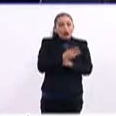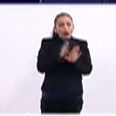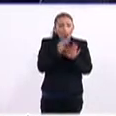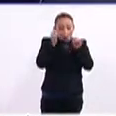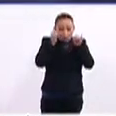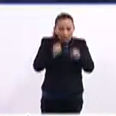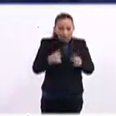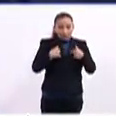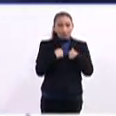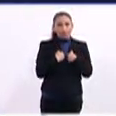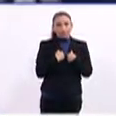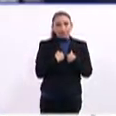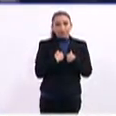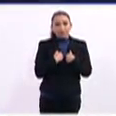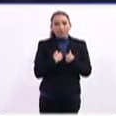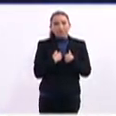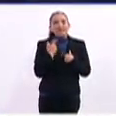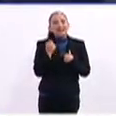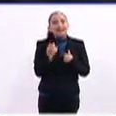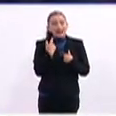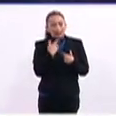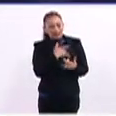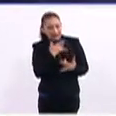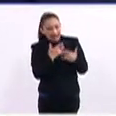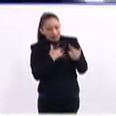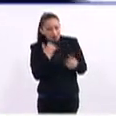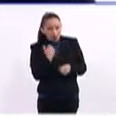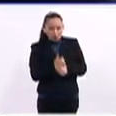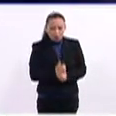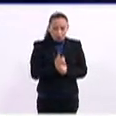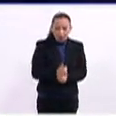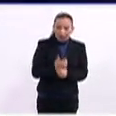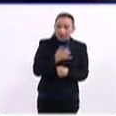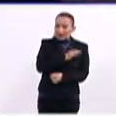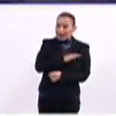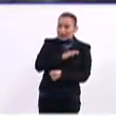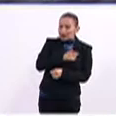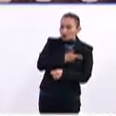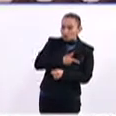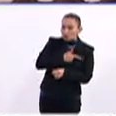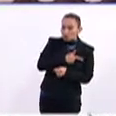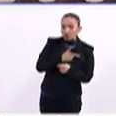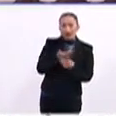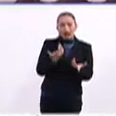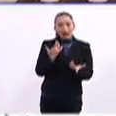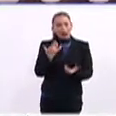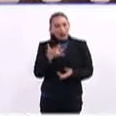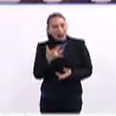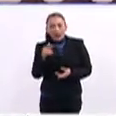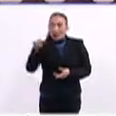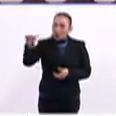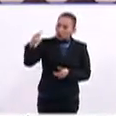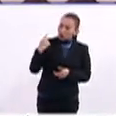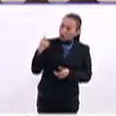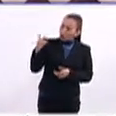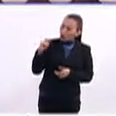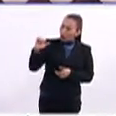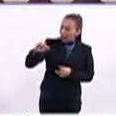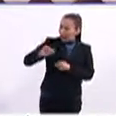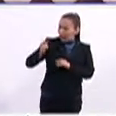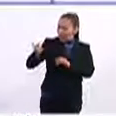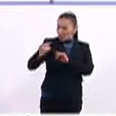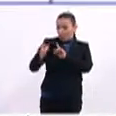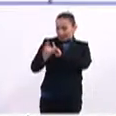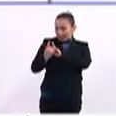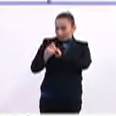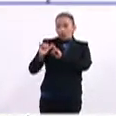como individuos, de qué nos duele, qué nos hace felices, qué nos lastima, quién es el otro de